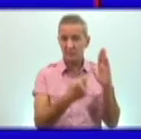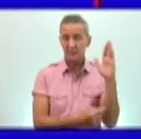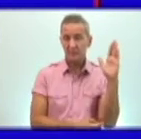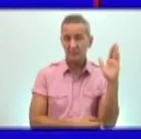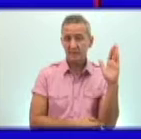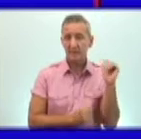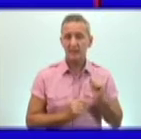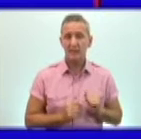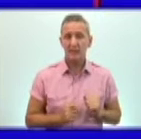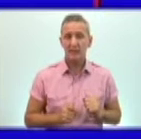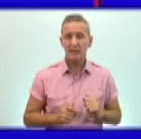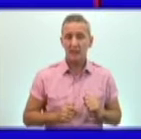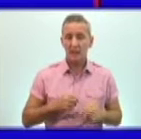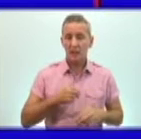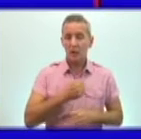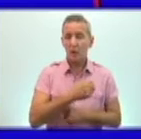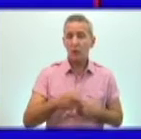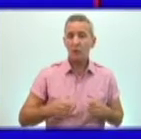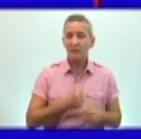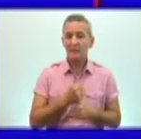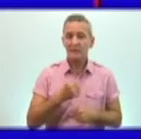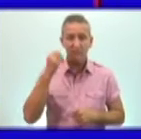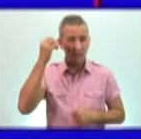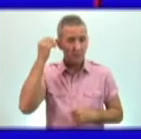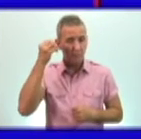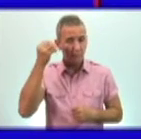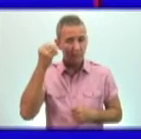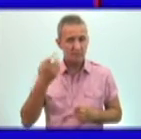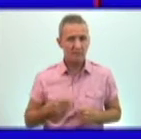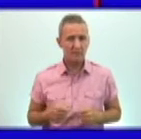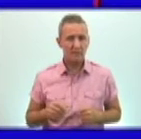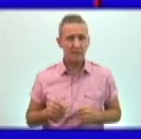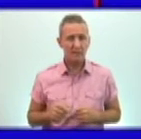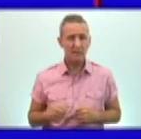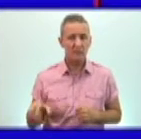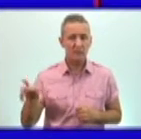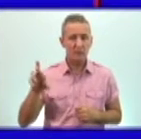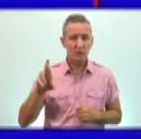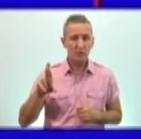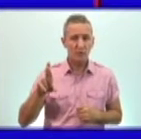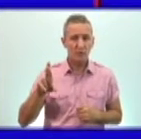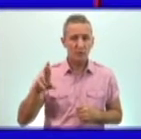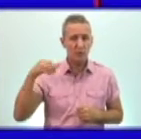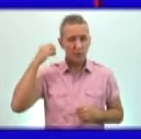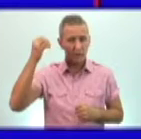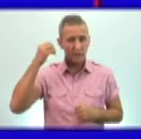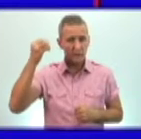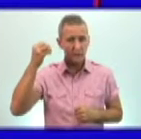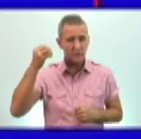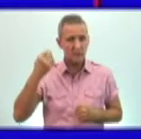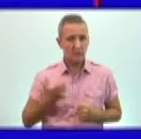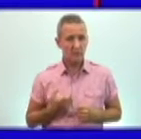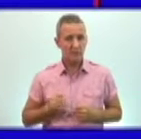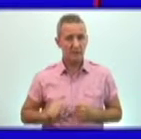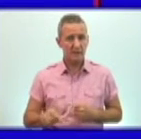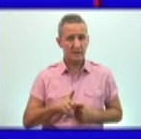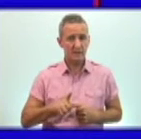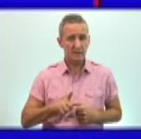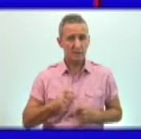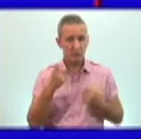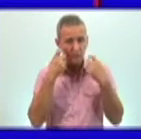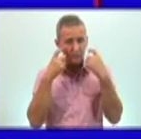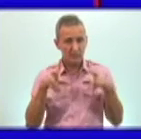del pensamiento racionalista en la sociedad en la que vive? ¿Y cómo se evidencia en la cultura política